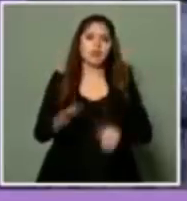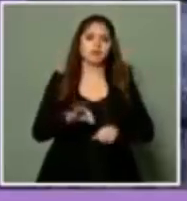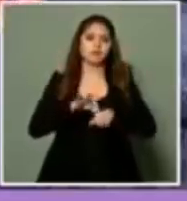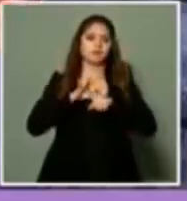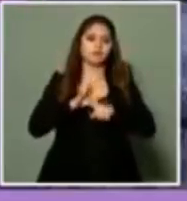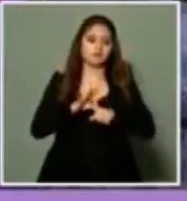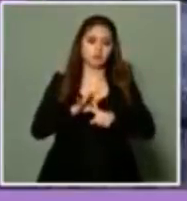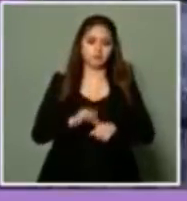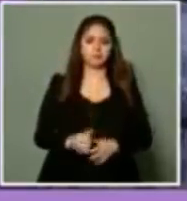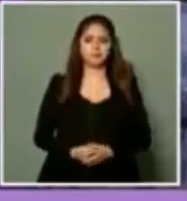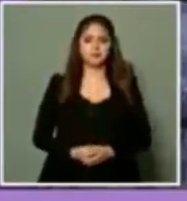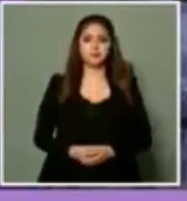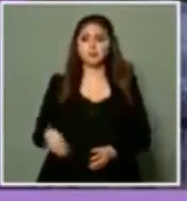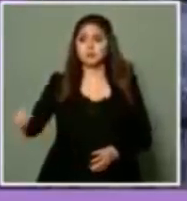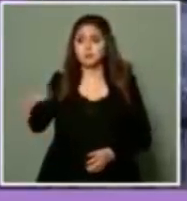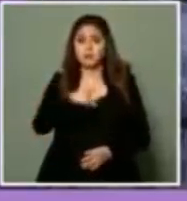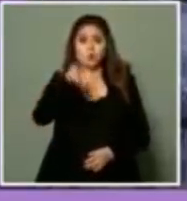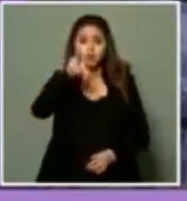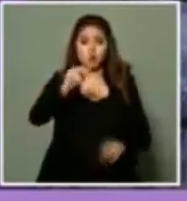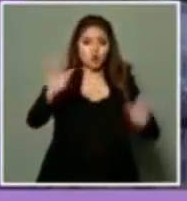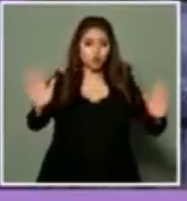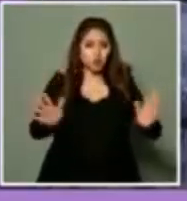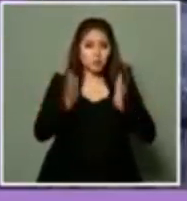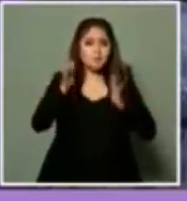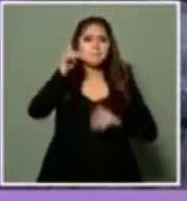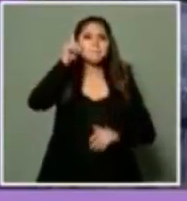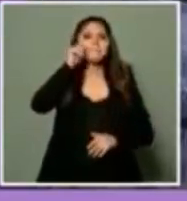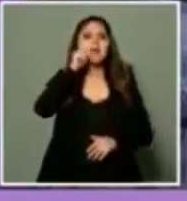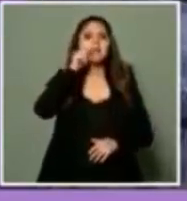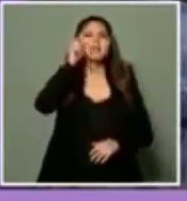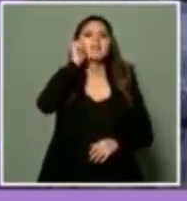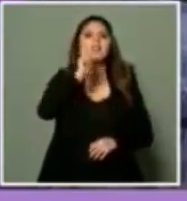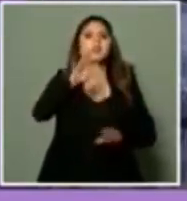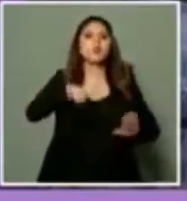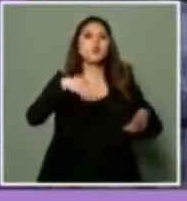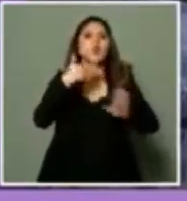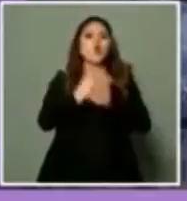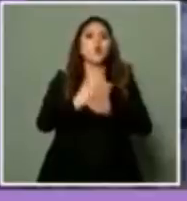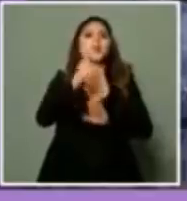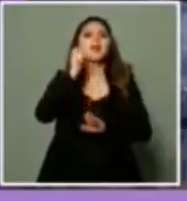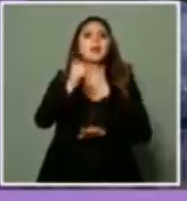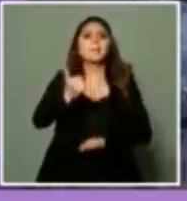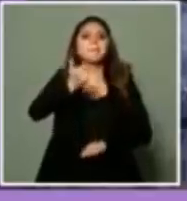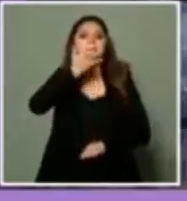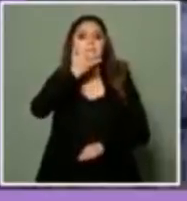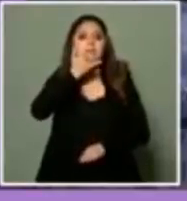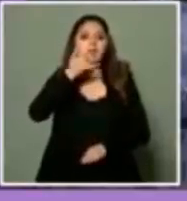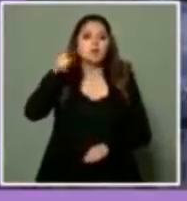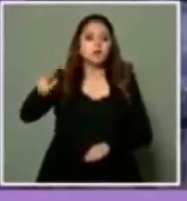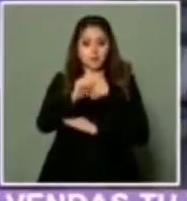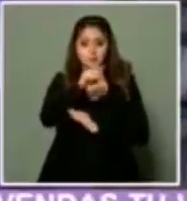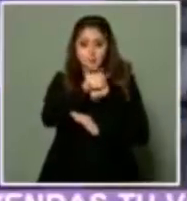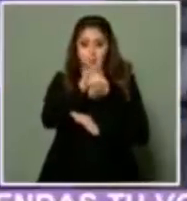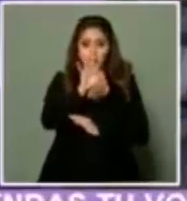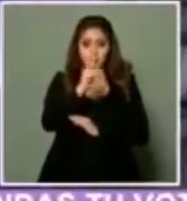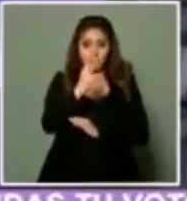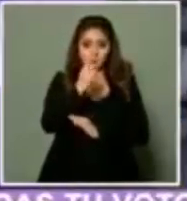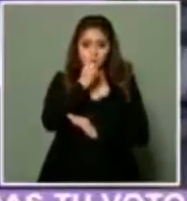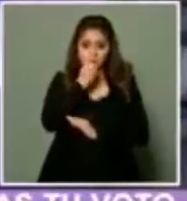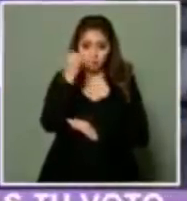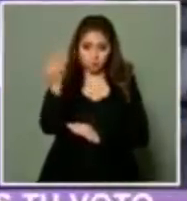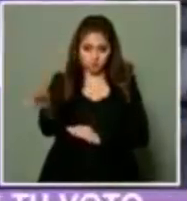Y para que no te sorprendas, mañana inicio una campaña en contra de la amnistía en Iztapalapa.